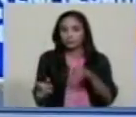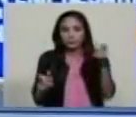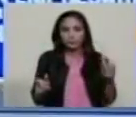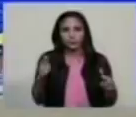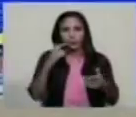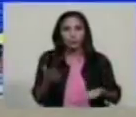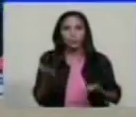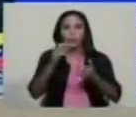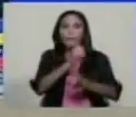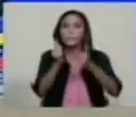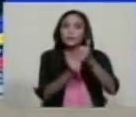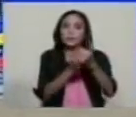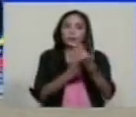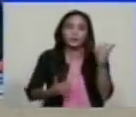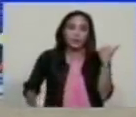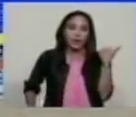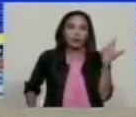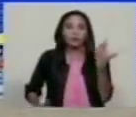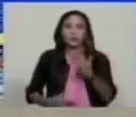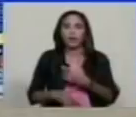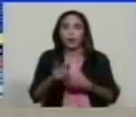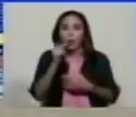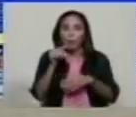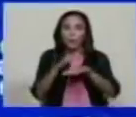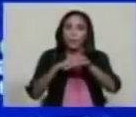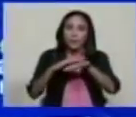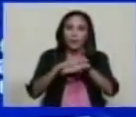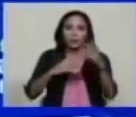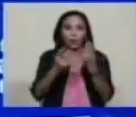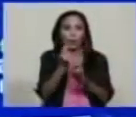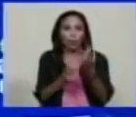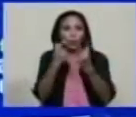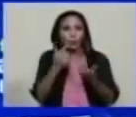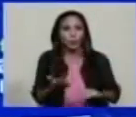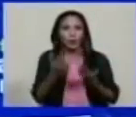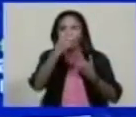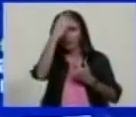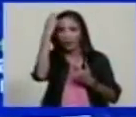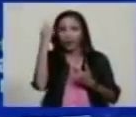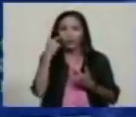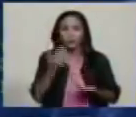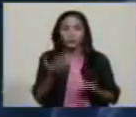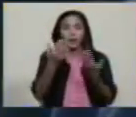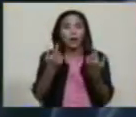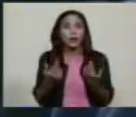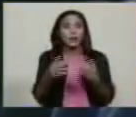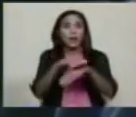de Economía, ministra, en usted ha caído sobre sus hombros,